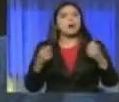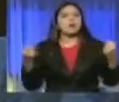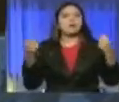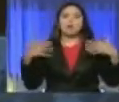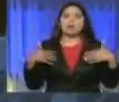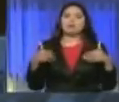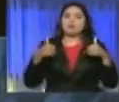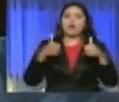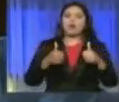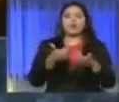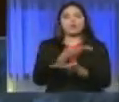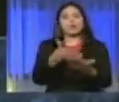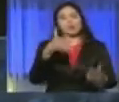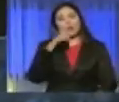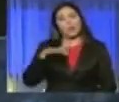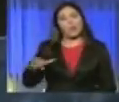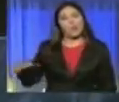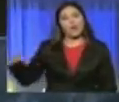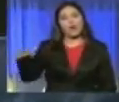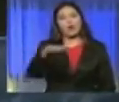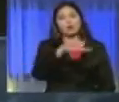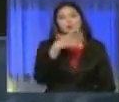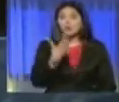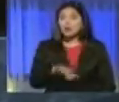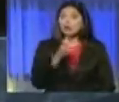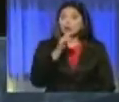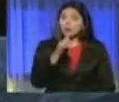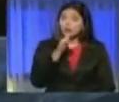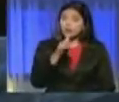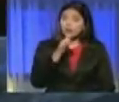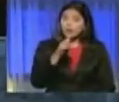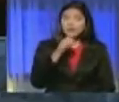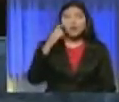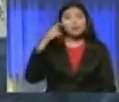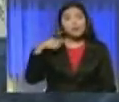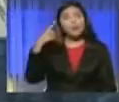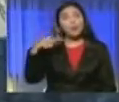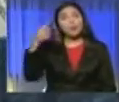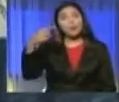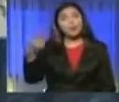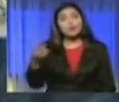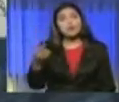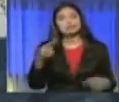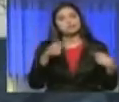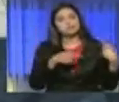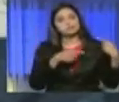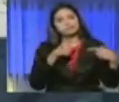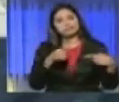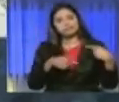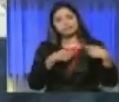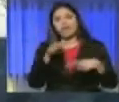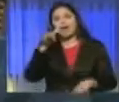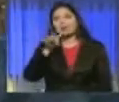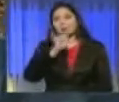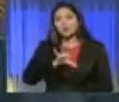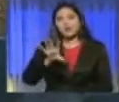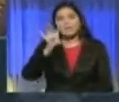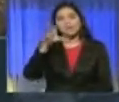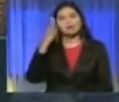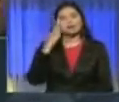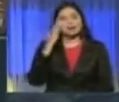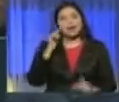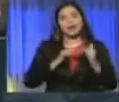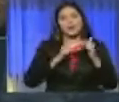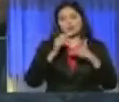de nuestro pueblo. Grandes noticias que todos los días vamos acumulando en una patria que sabe